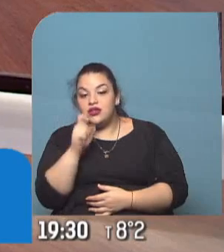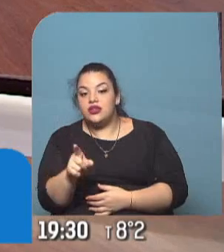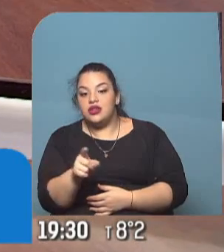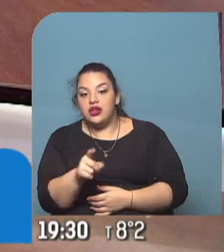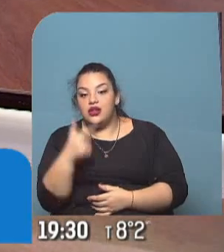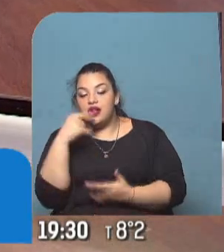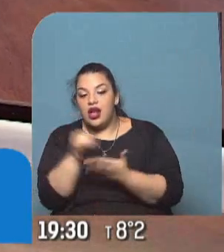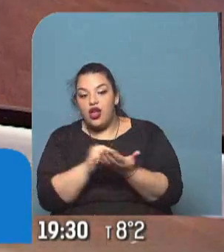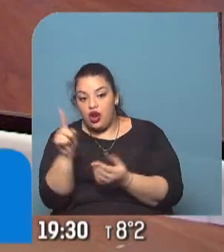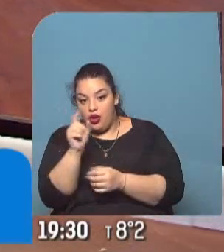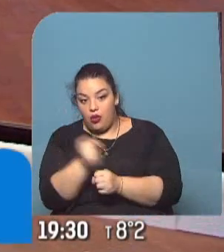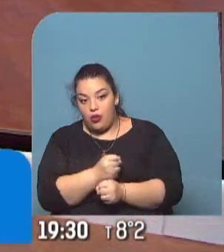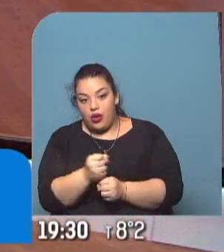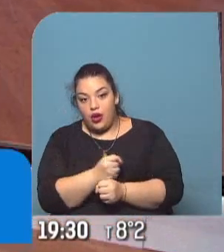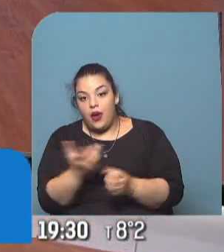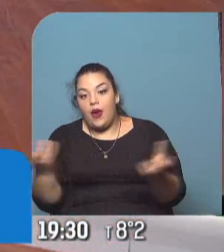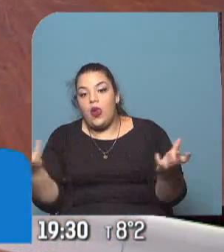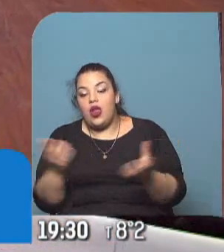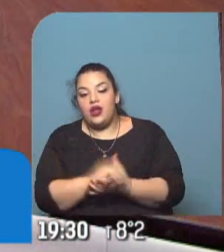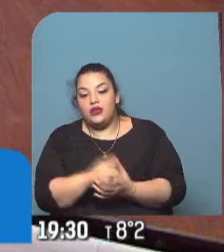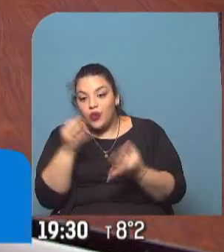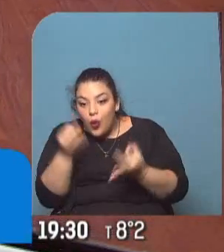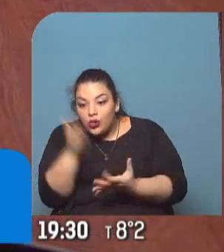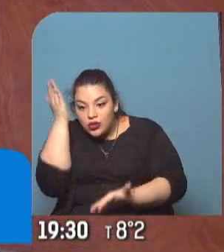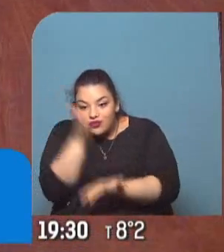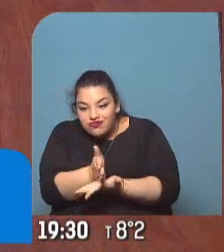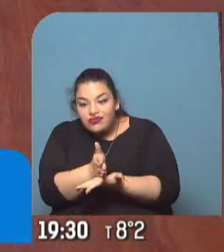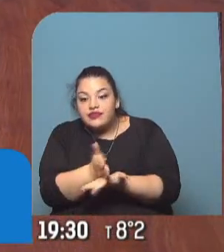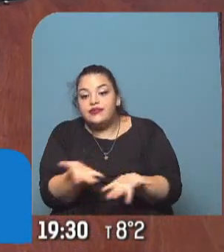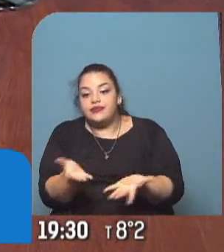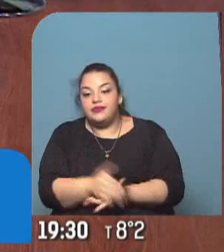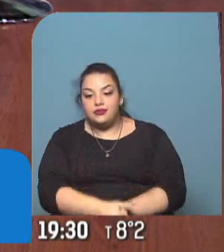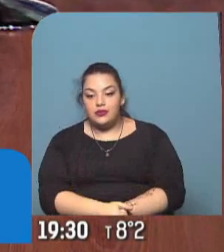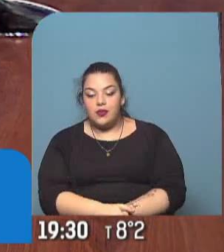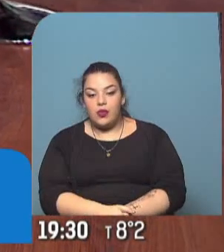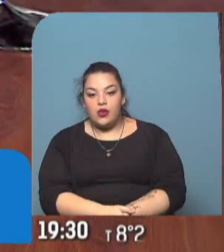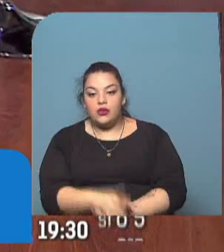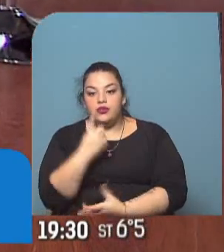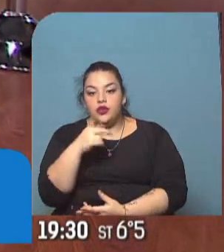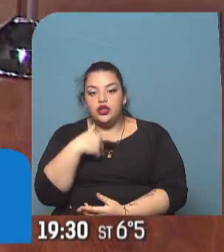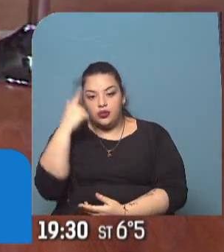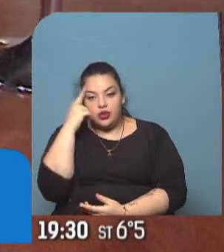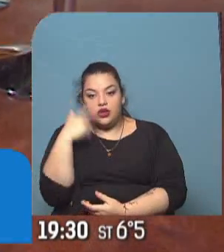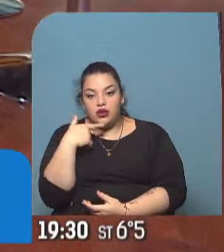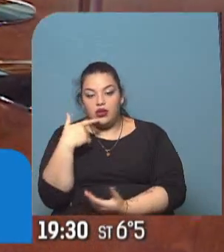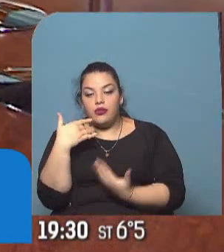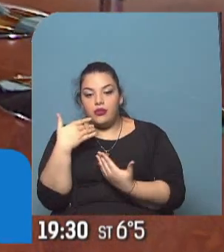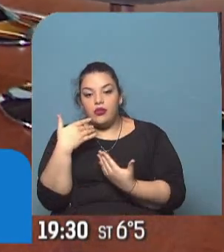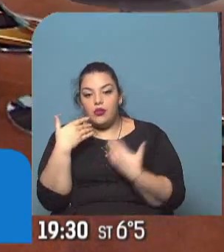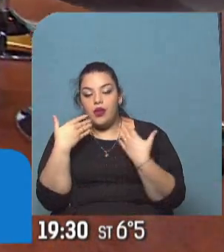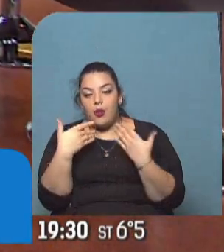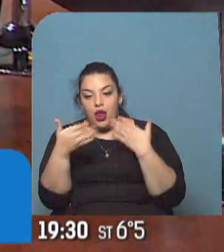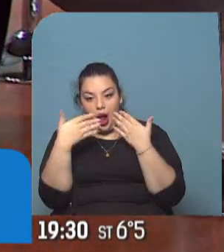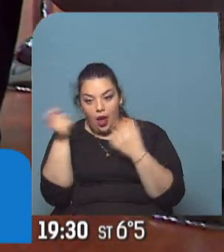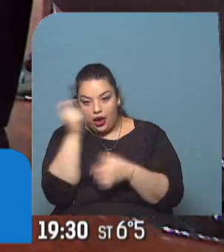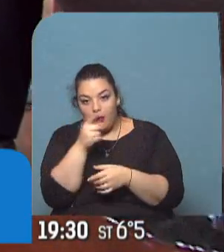senadores, quedaría justo a mitad de camino, claro. Pero yo creo que se va a tratar y se va a tratar rápido. La verdad es que